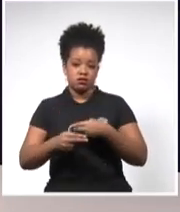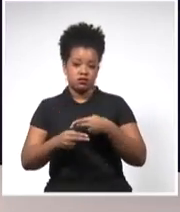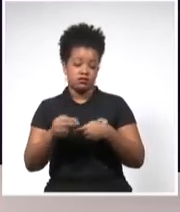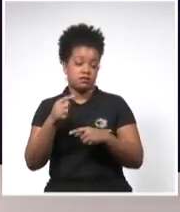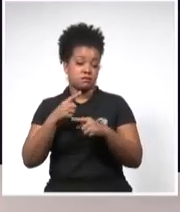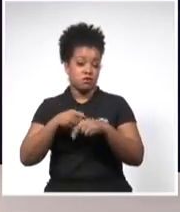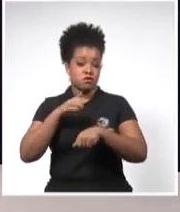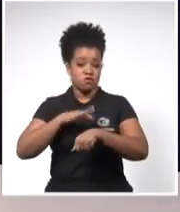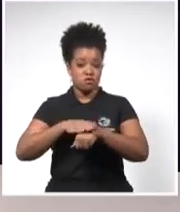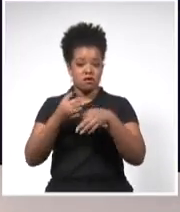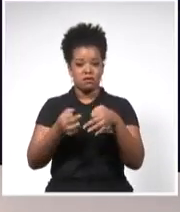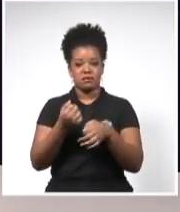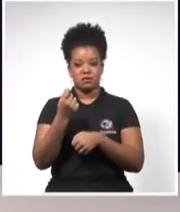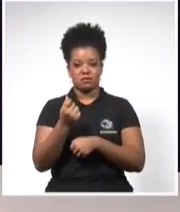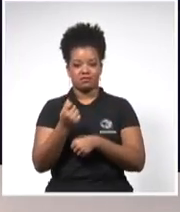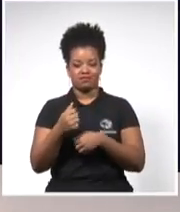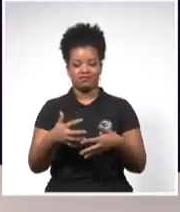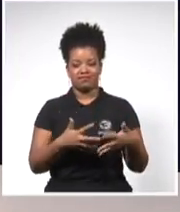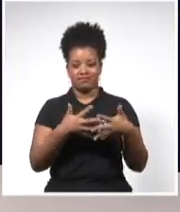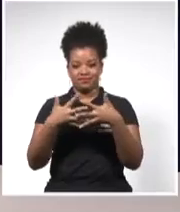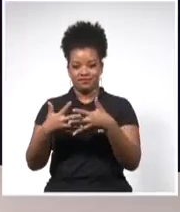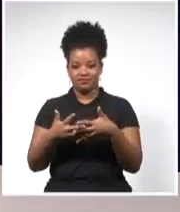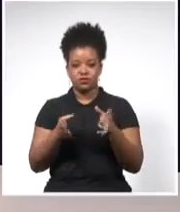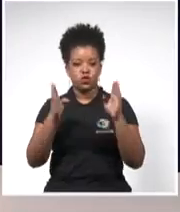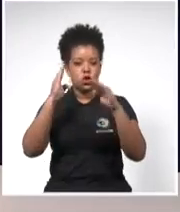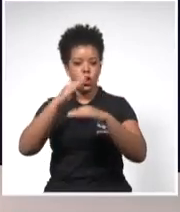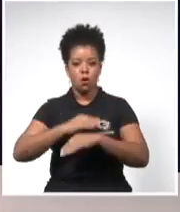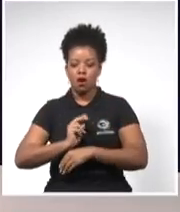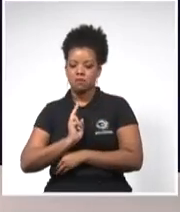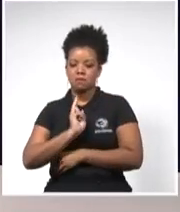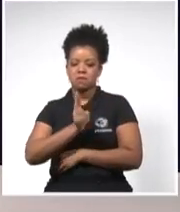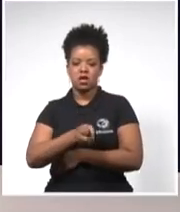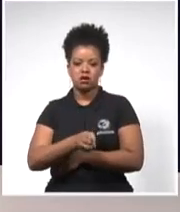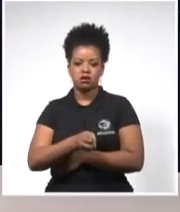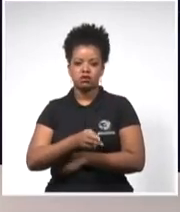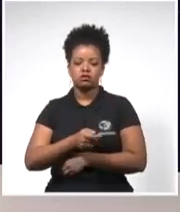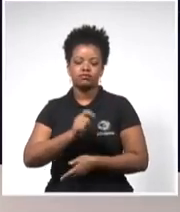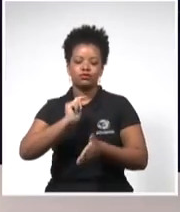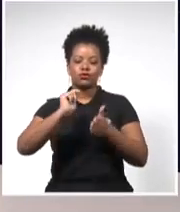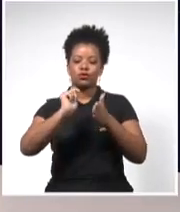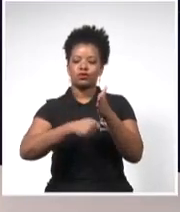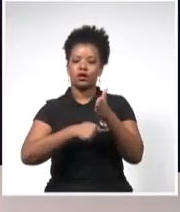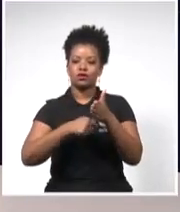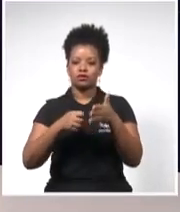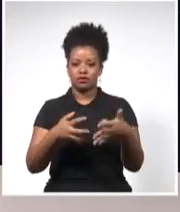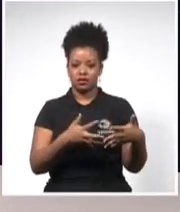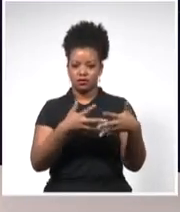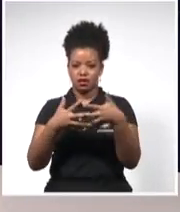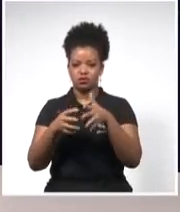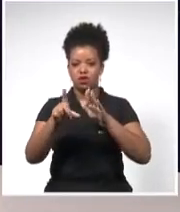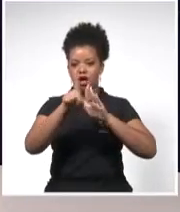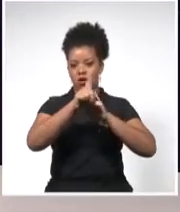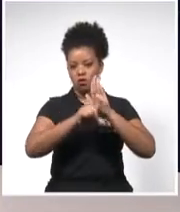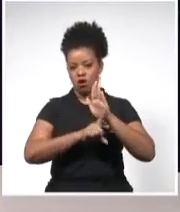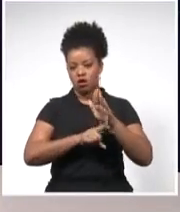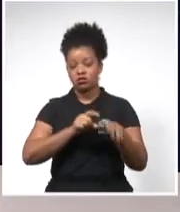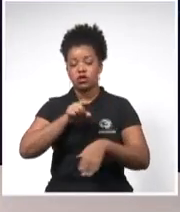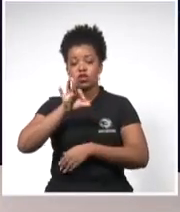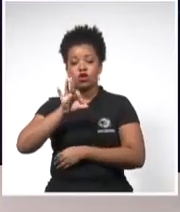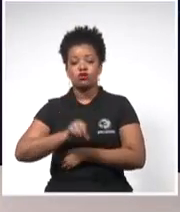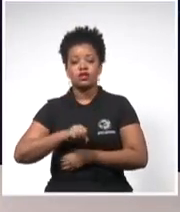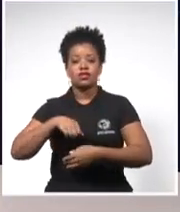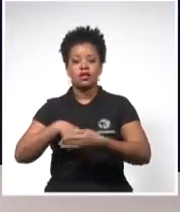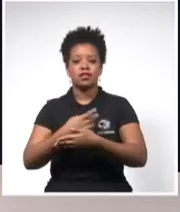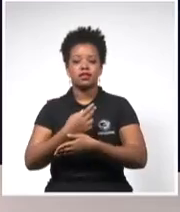OPS. Sin mandato alguno, se contrató a una firma de abogados estadounidense que en 180 días debe emitir una